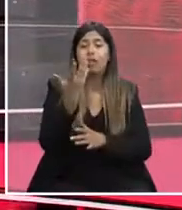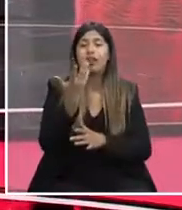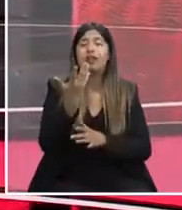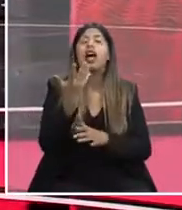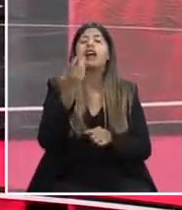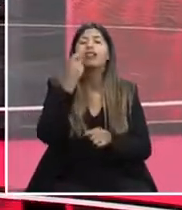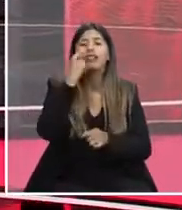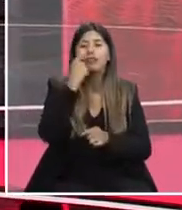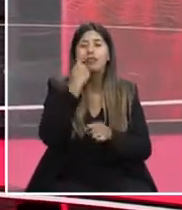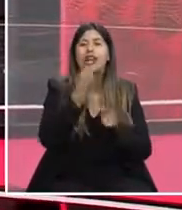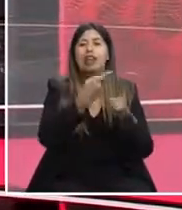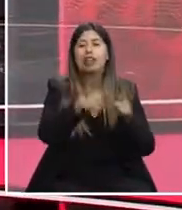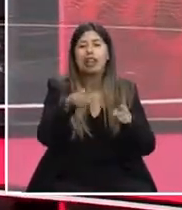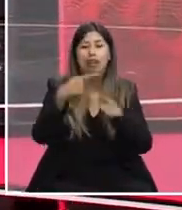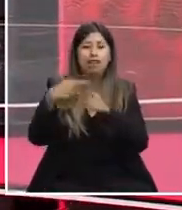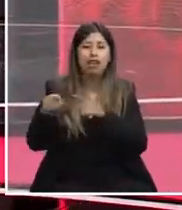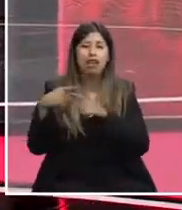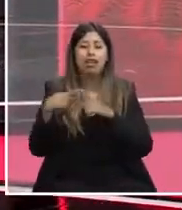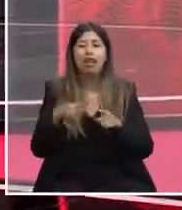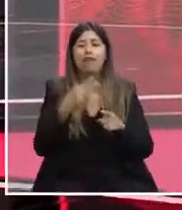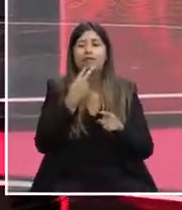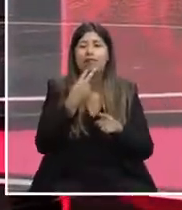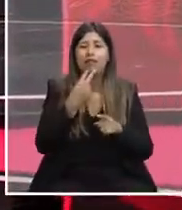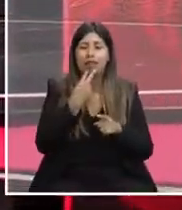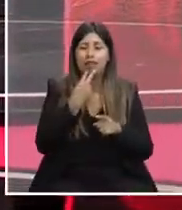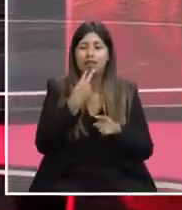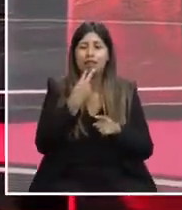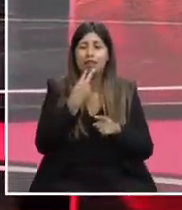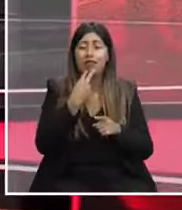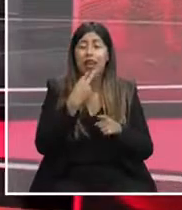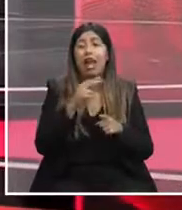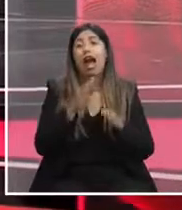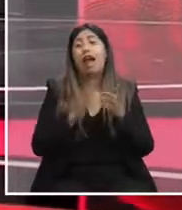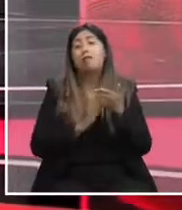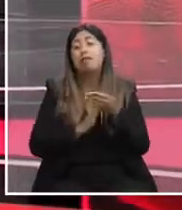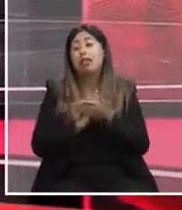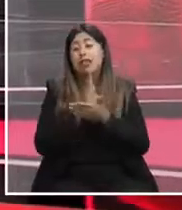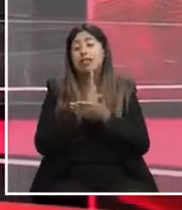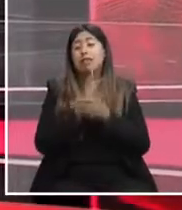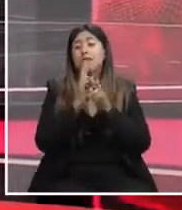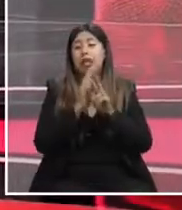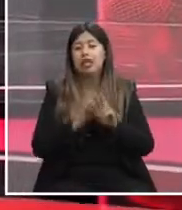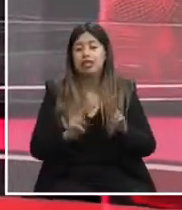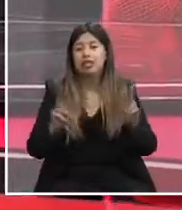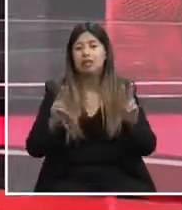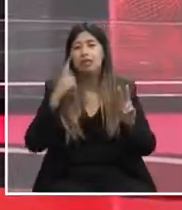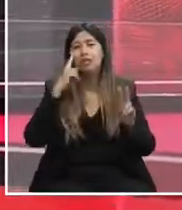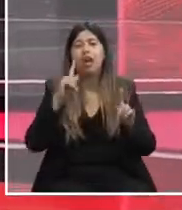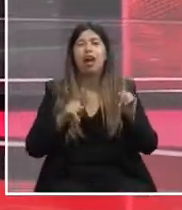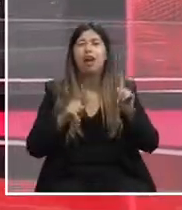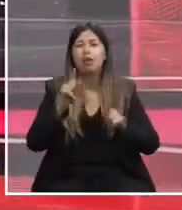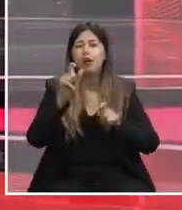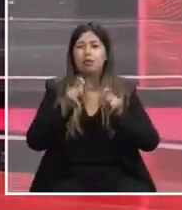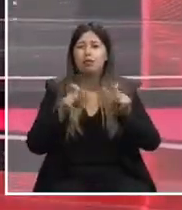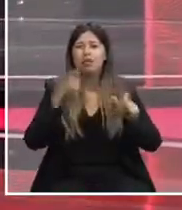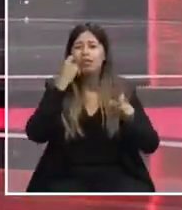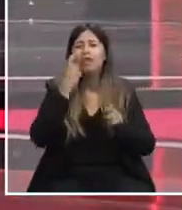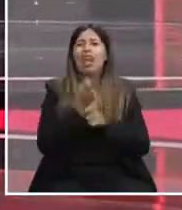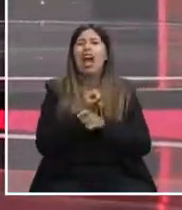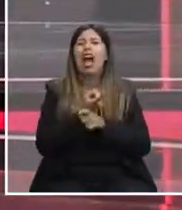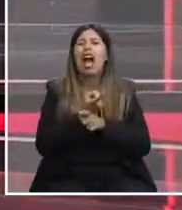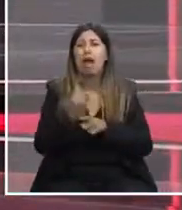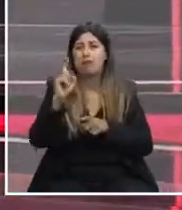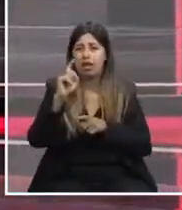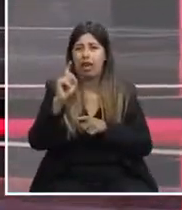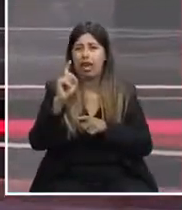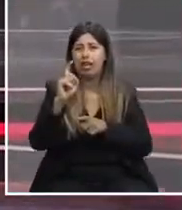convivan diferencias en principio de un modo que debiera ser pacífico, pero que para algunas personas es visto como amenazador. Amenazador de